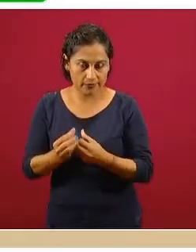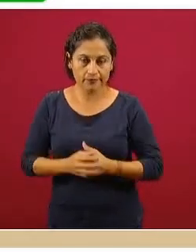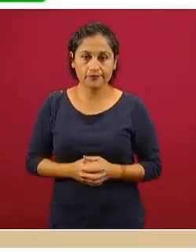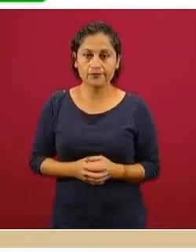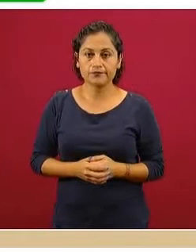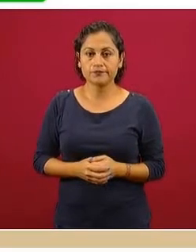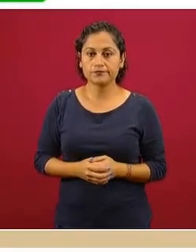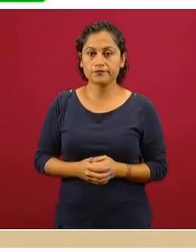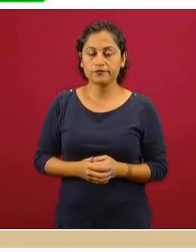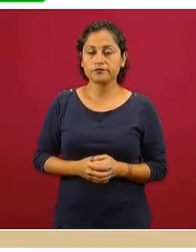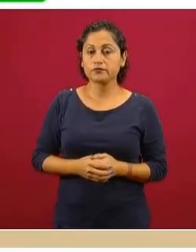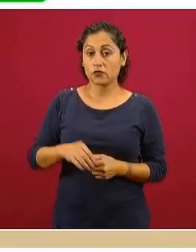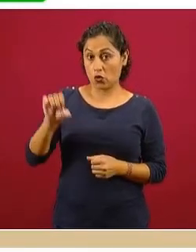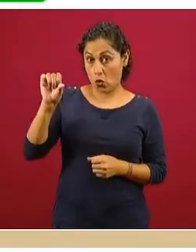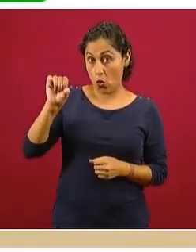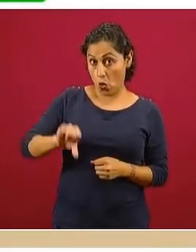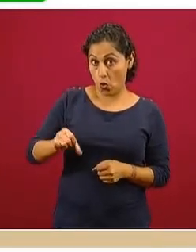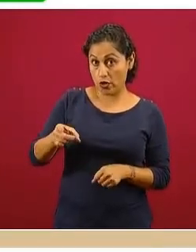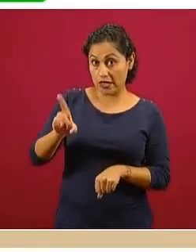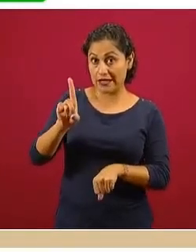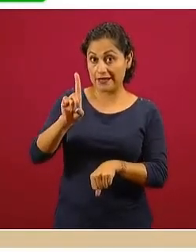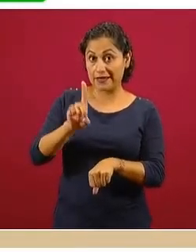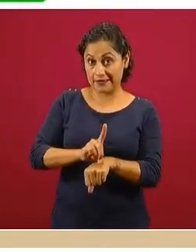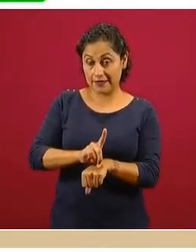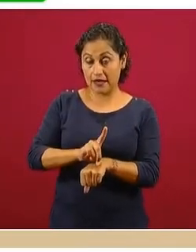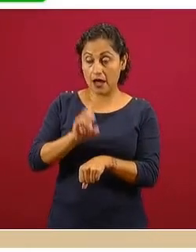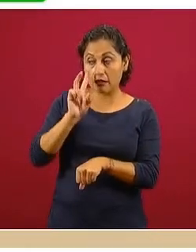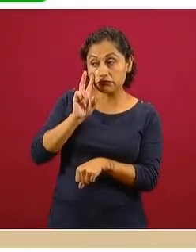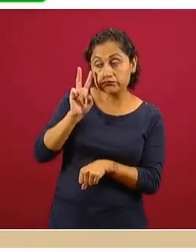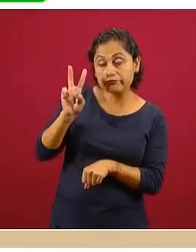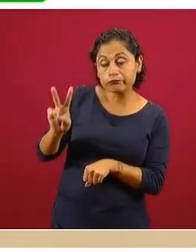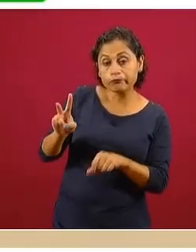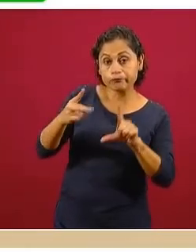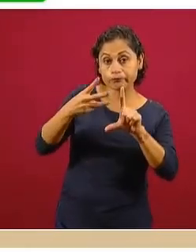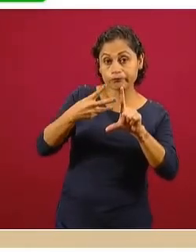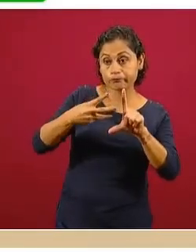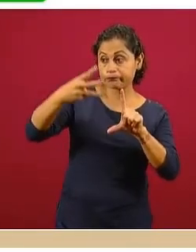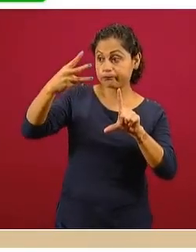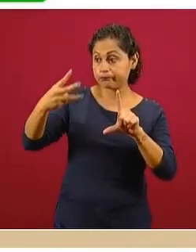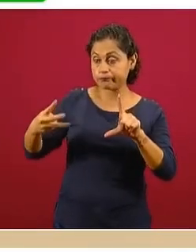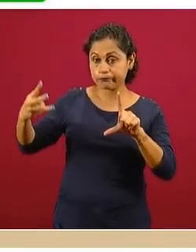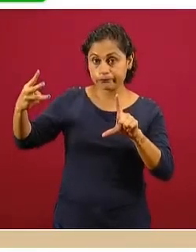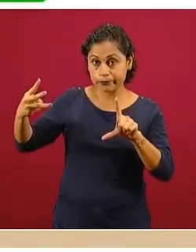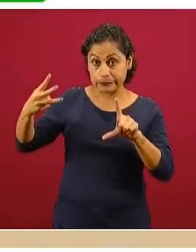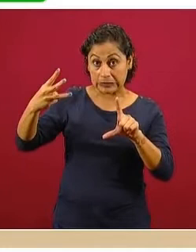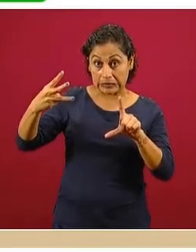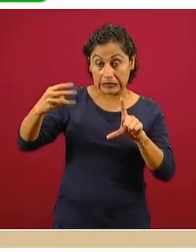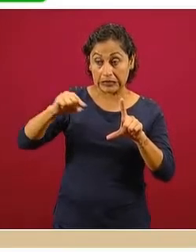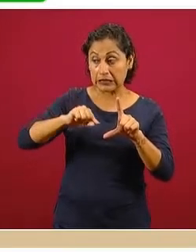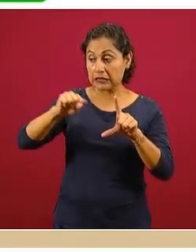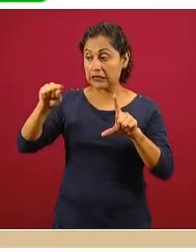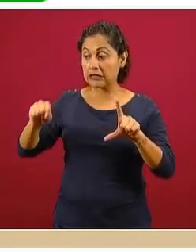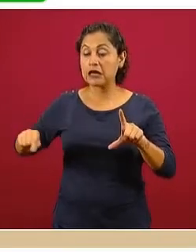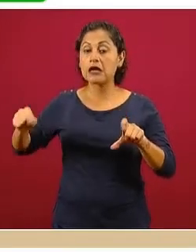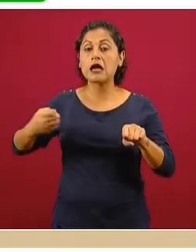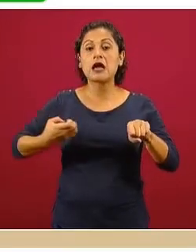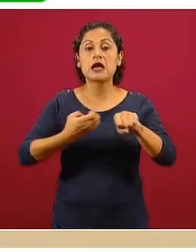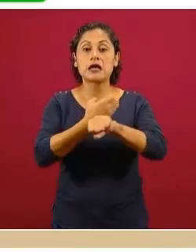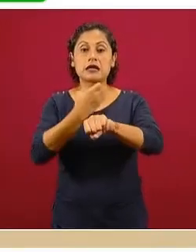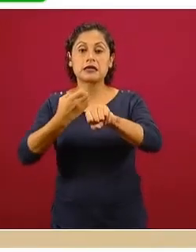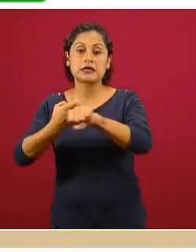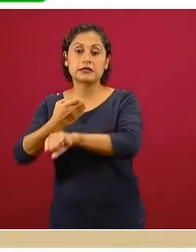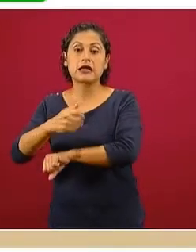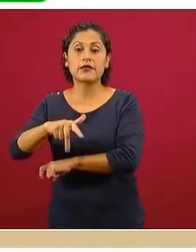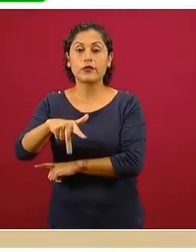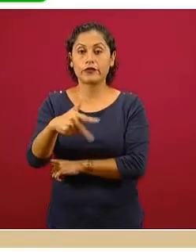para el día de hoy y para haber producido esta meseta, son 13 las entidades federativas que también